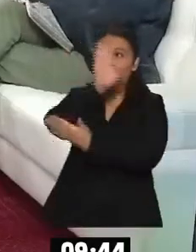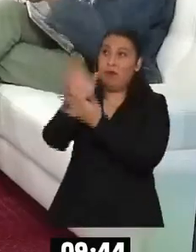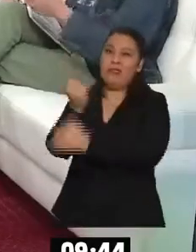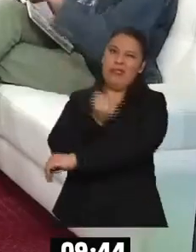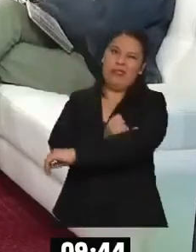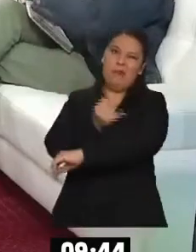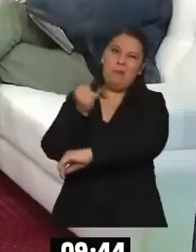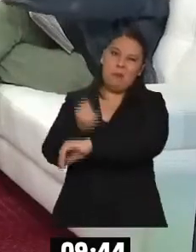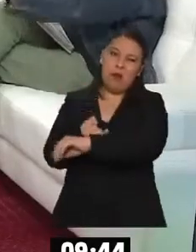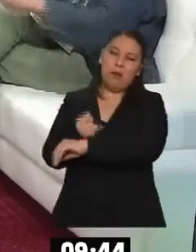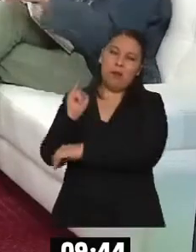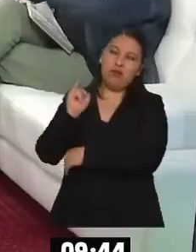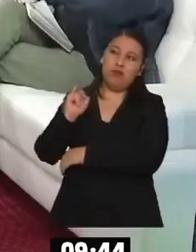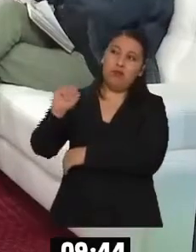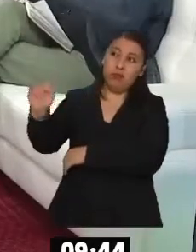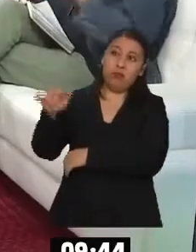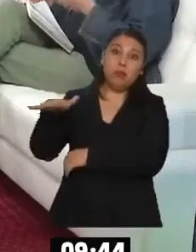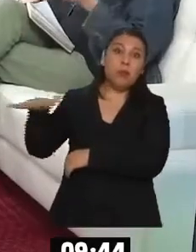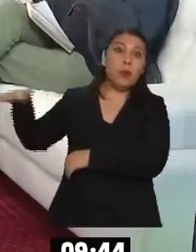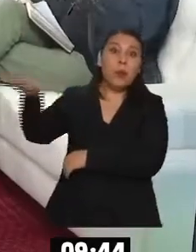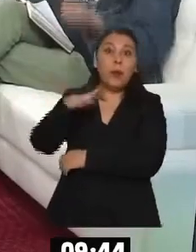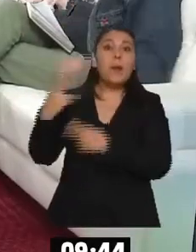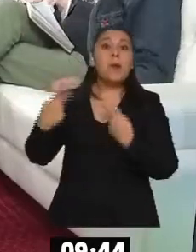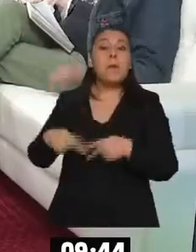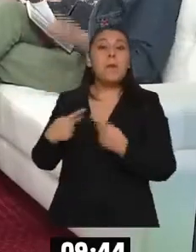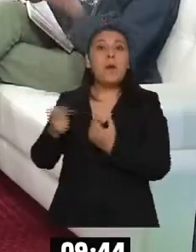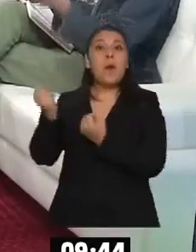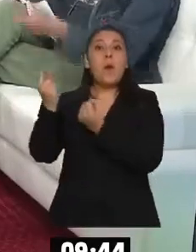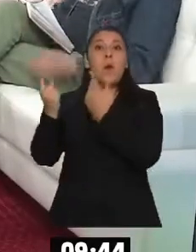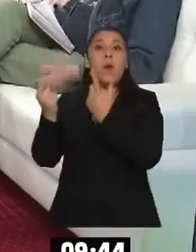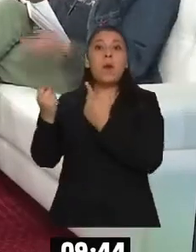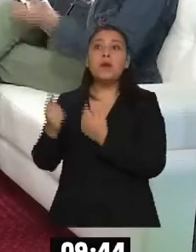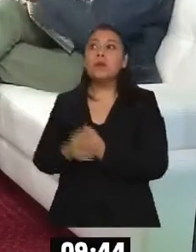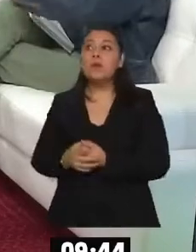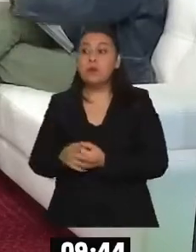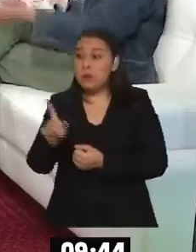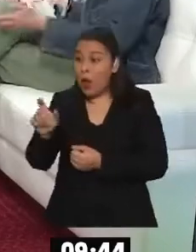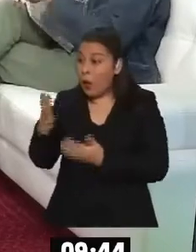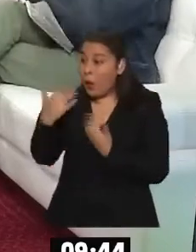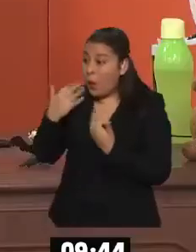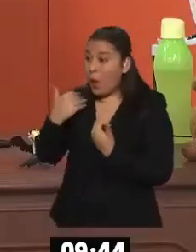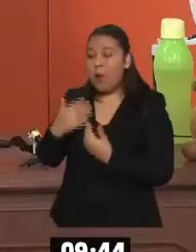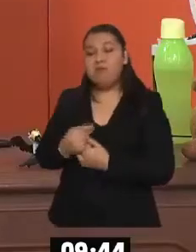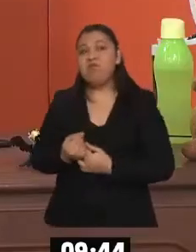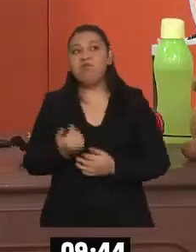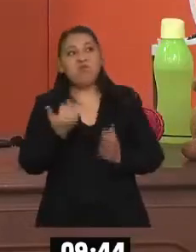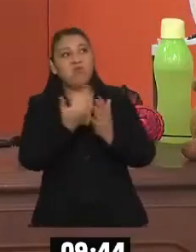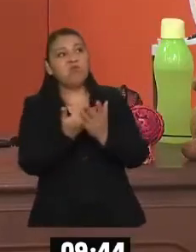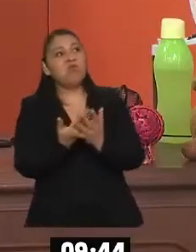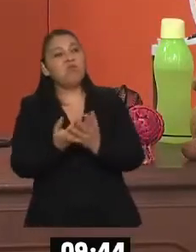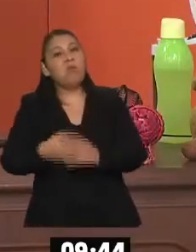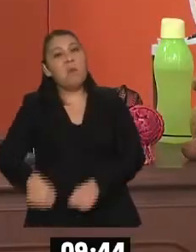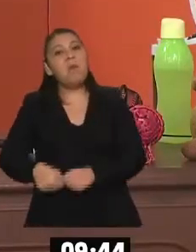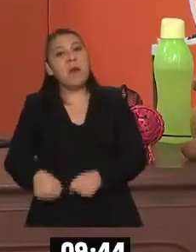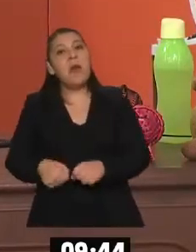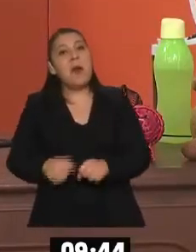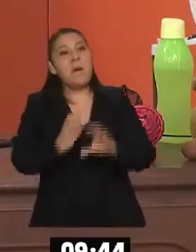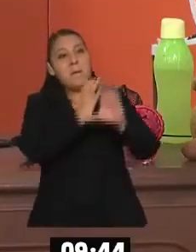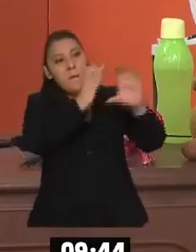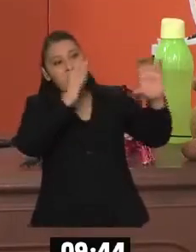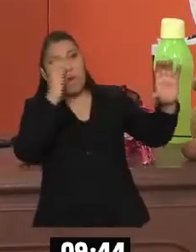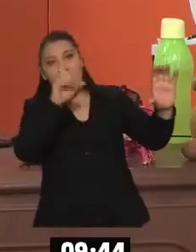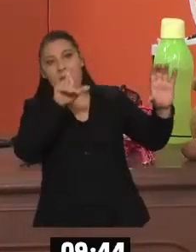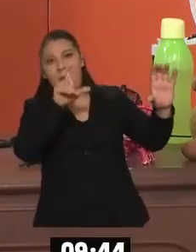ver tú también y estar ahí con las personas esperando a que llegara la tipa o sufrir el tandeo vos acuerdas cuando